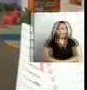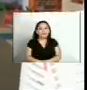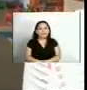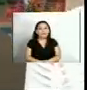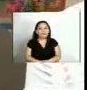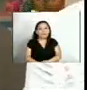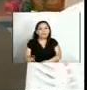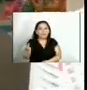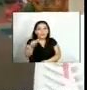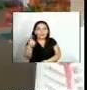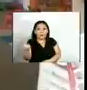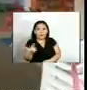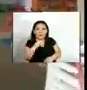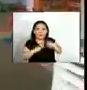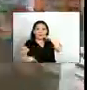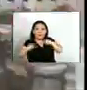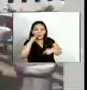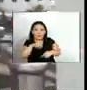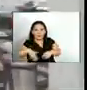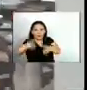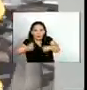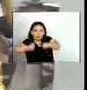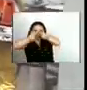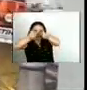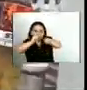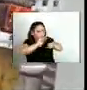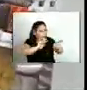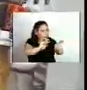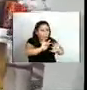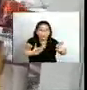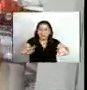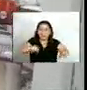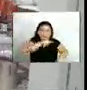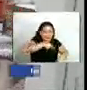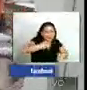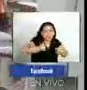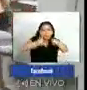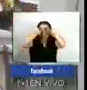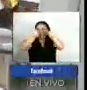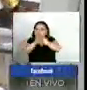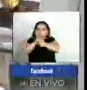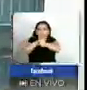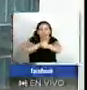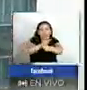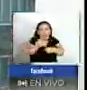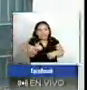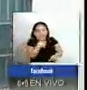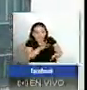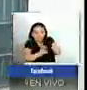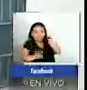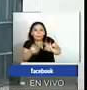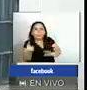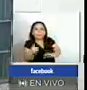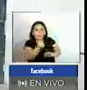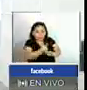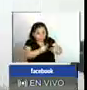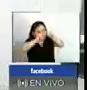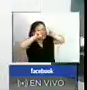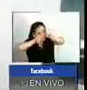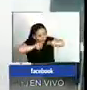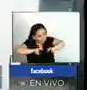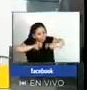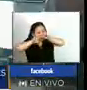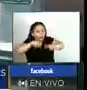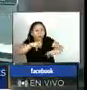Autoridades de centros penales descartan casos de COVID-19 en las cárceles del país, aunque algunos internos están recibiendo tratamiento